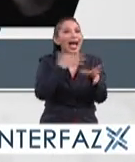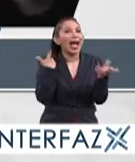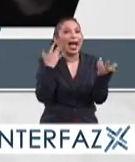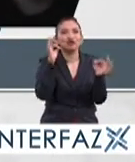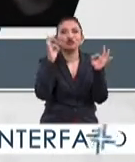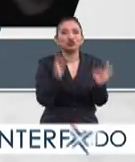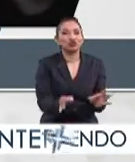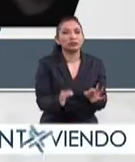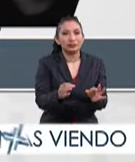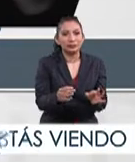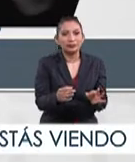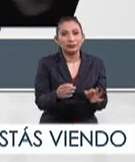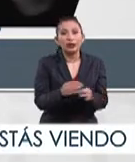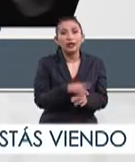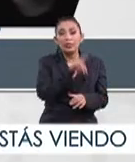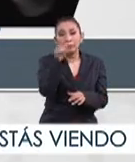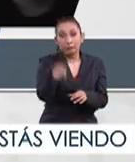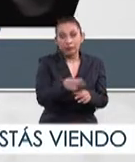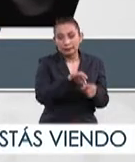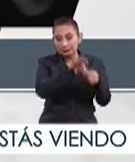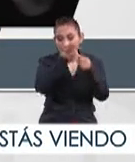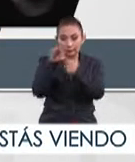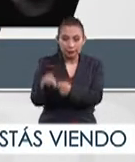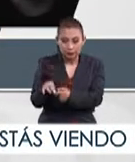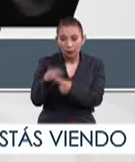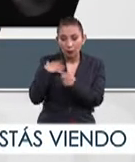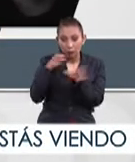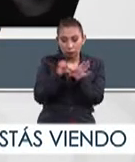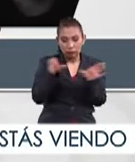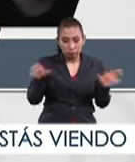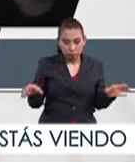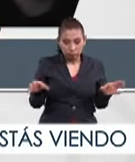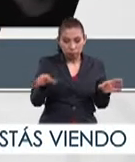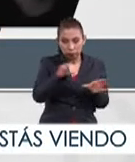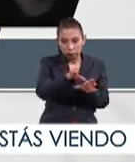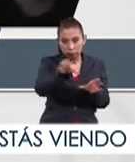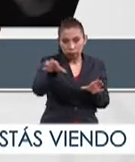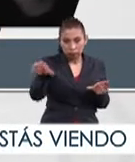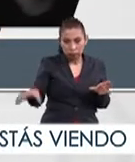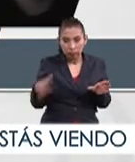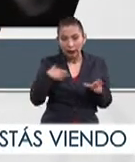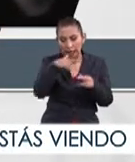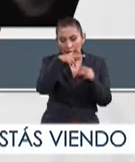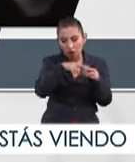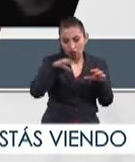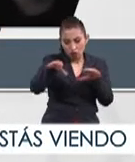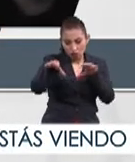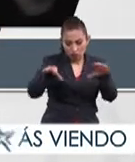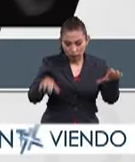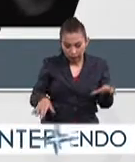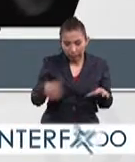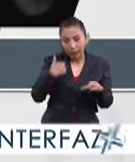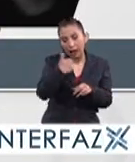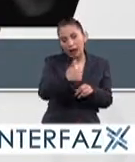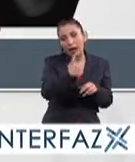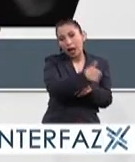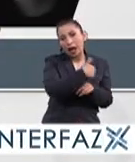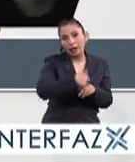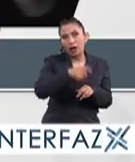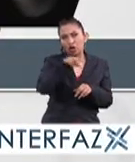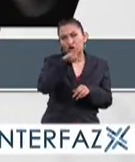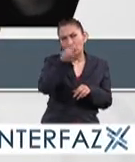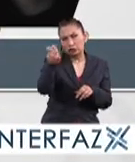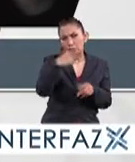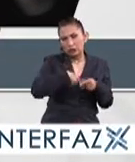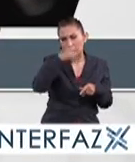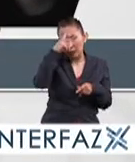¿no? Después nos dividieron por región. Cada quien, éramos